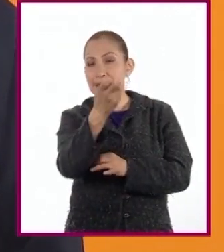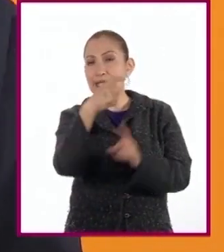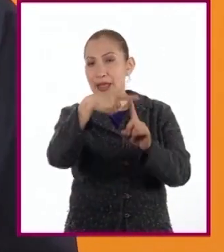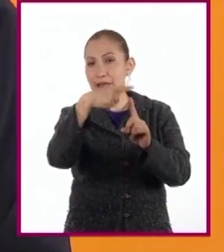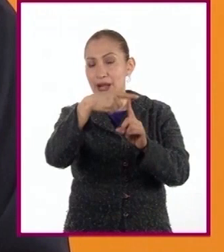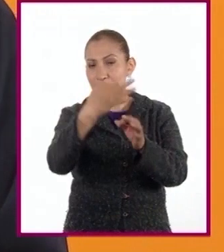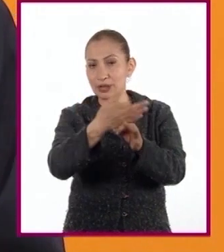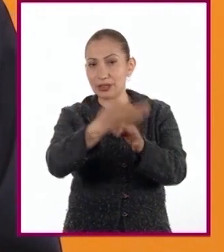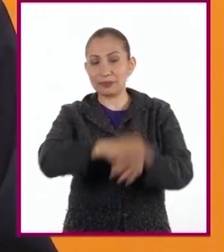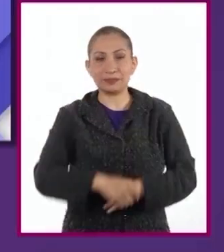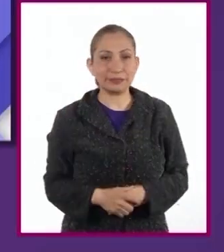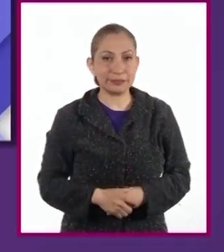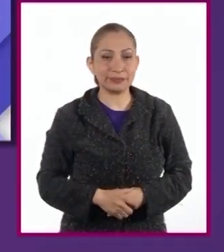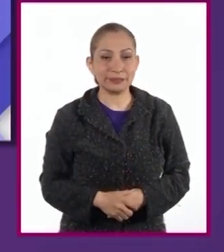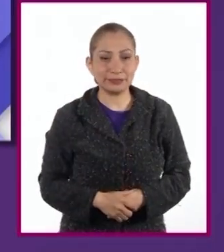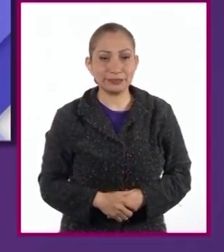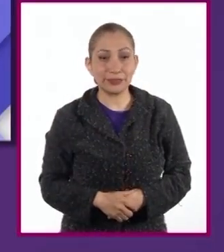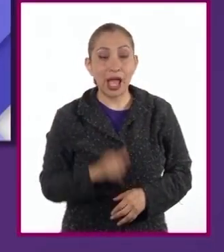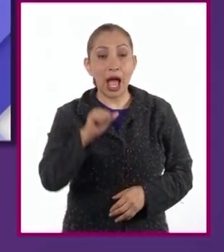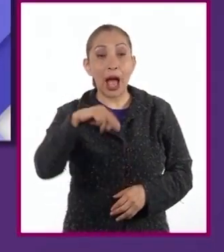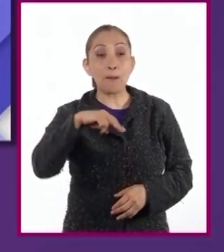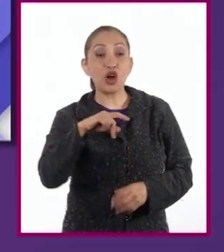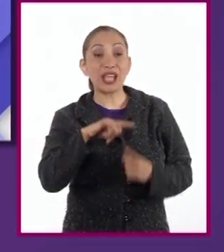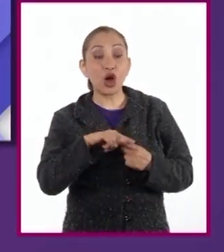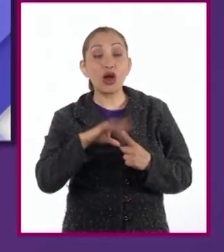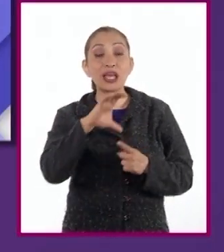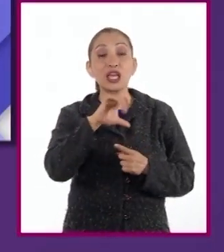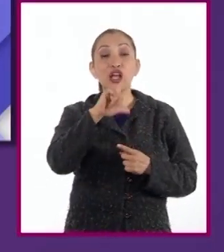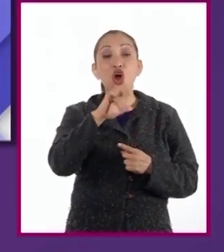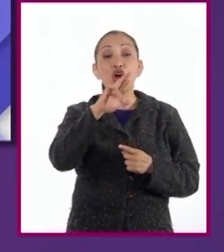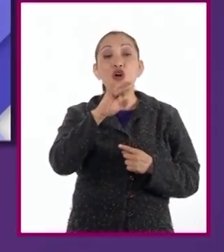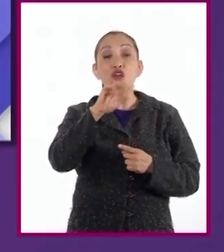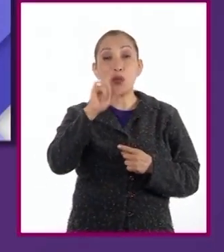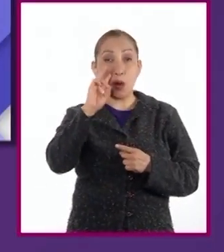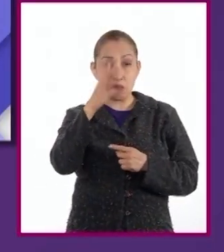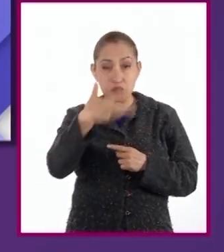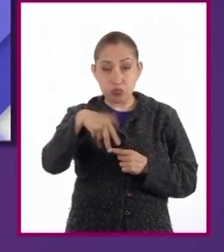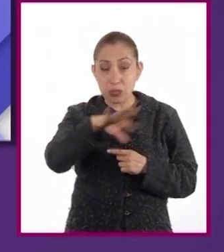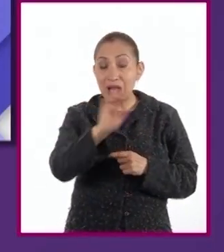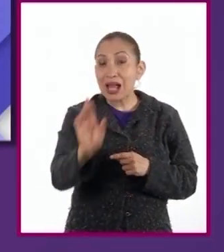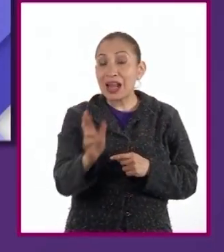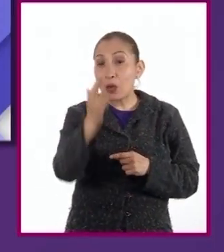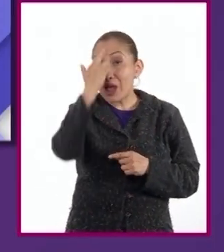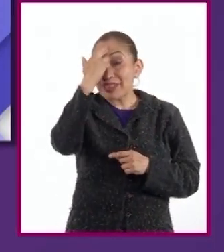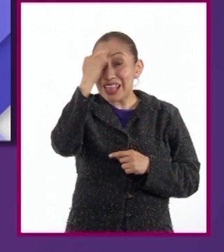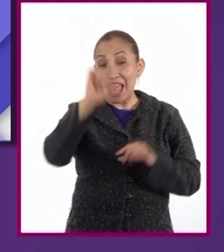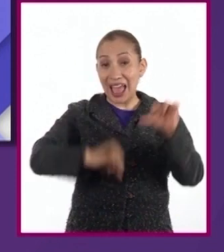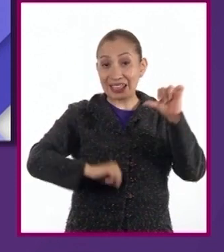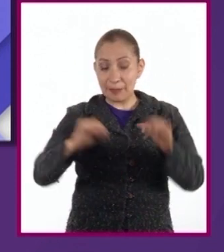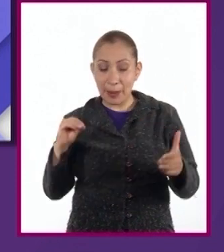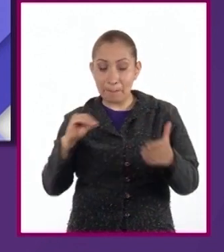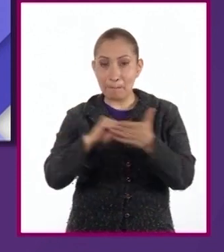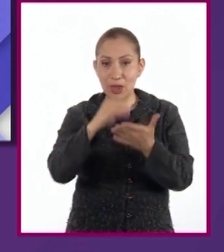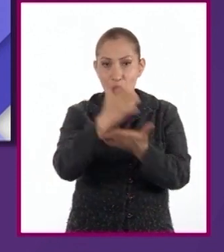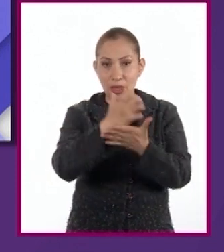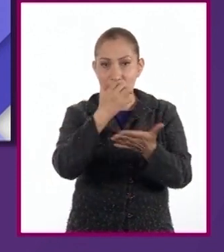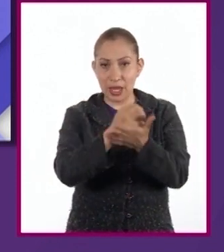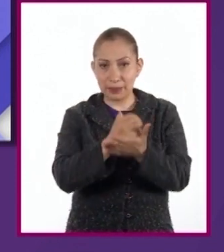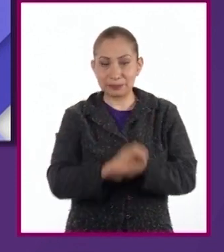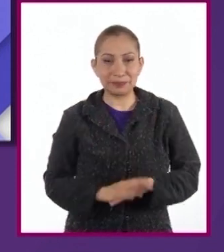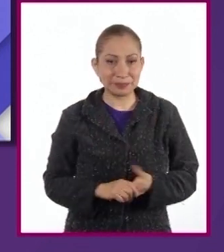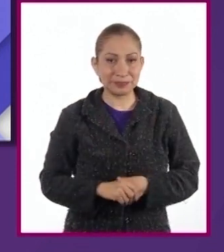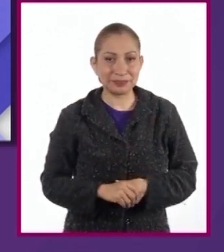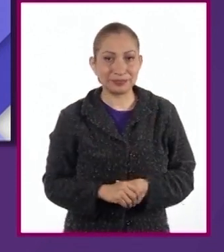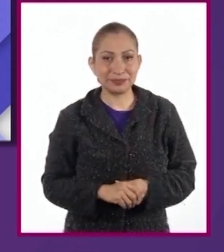el reto del día de hoy: el amoníaco y el cloroformo. Recuerden incluir esta actividad en su cuaderno de la